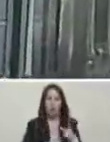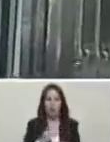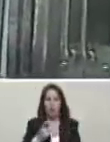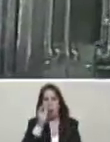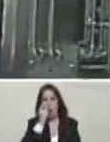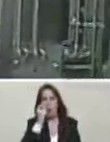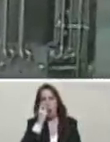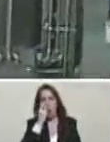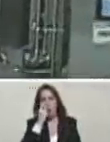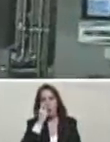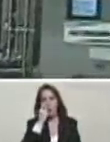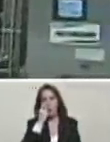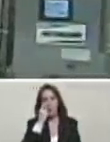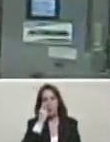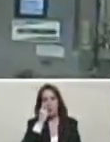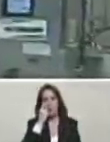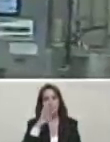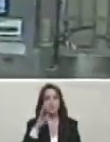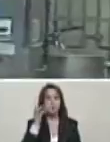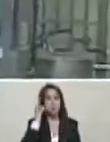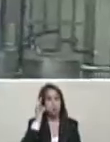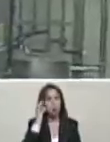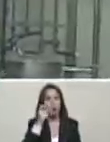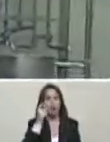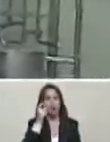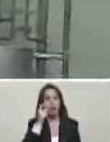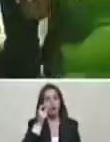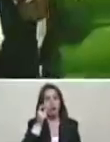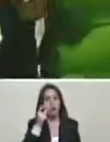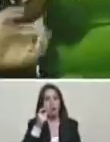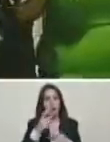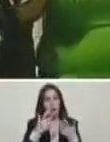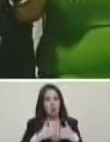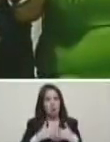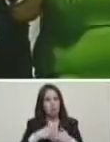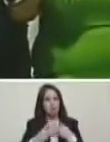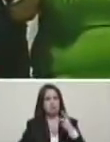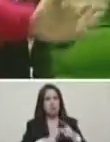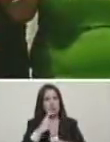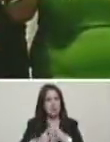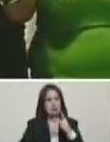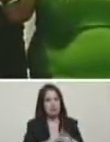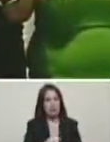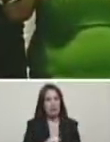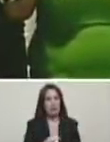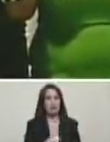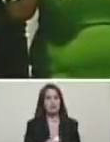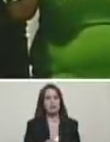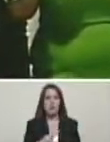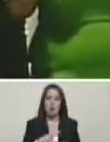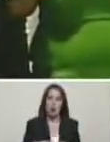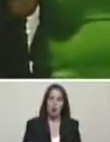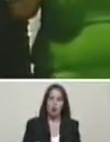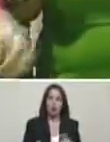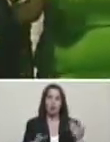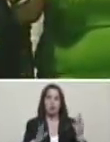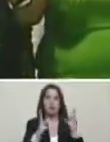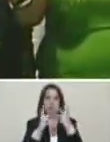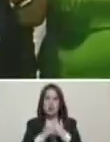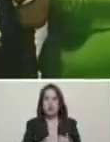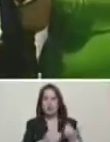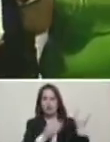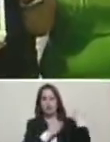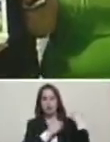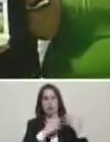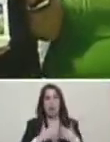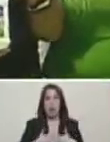Leopoldo Matos, con la productora Mileida de Chávez y con el gerente de la planta, Iván Ferrer.